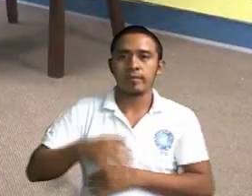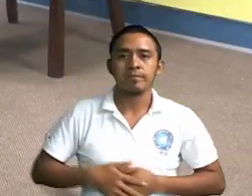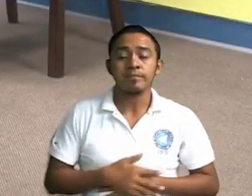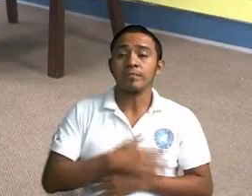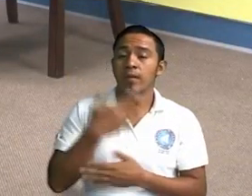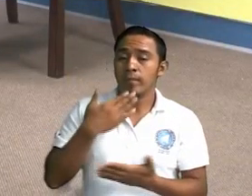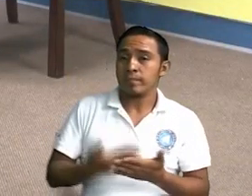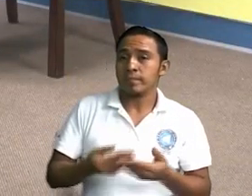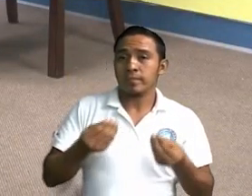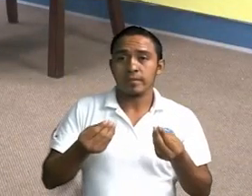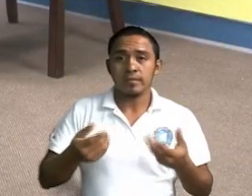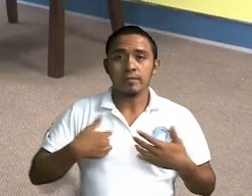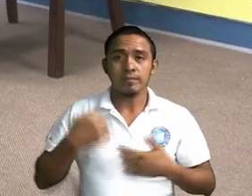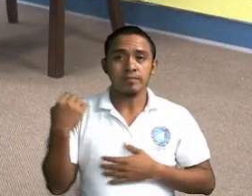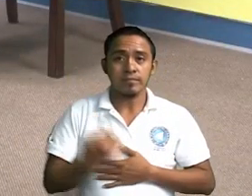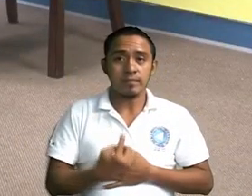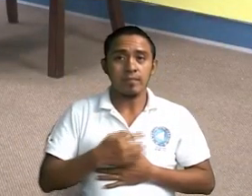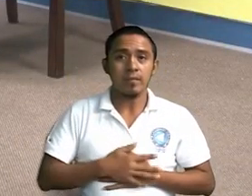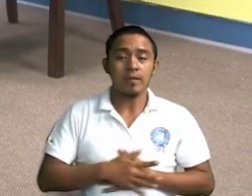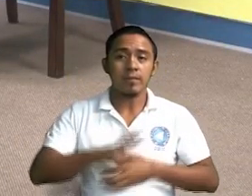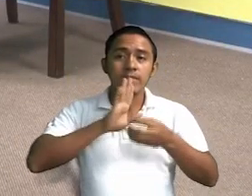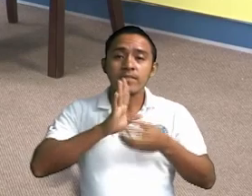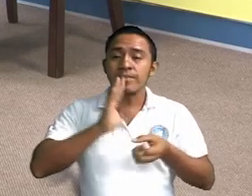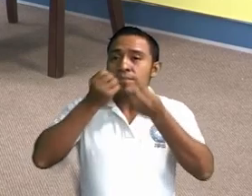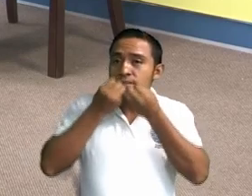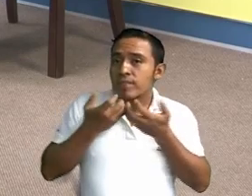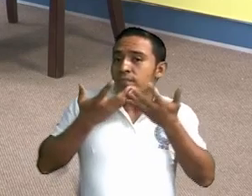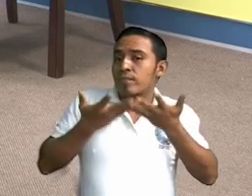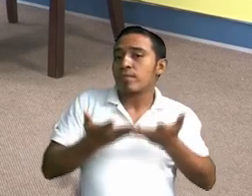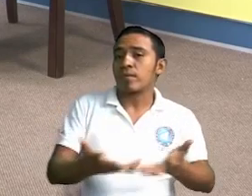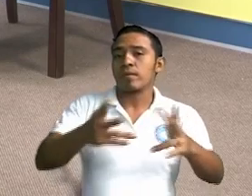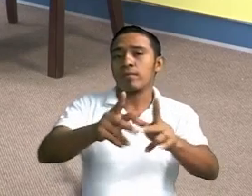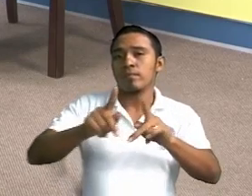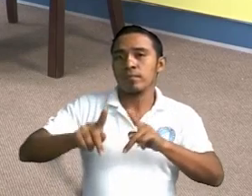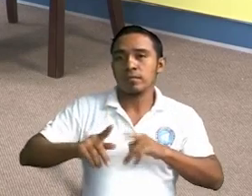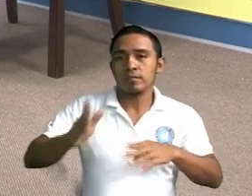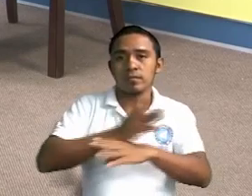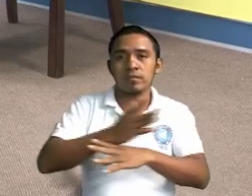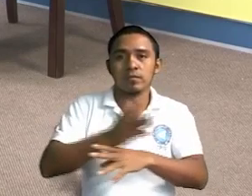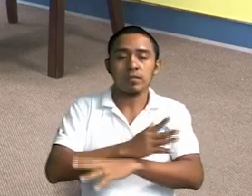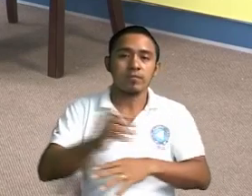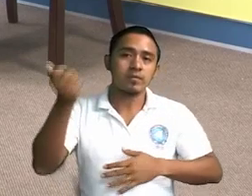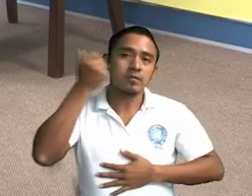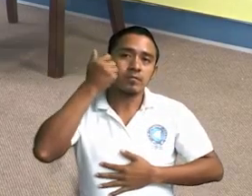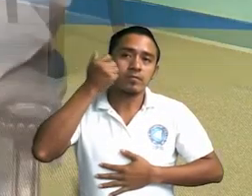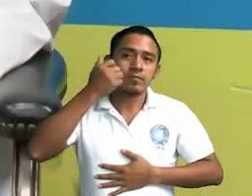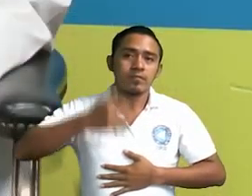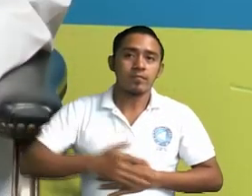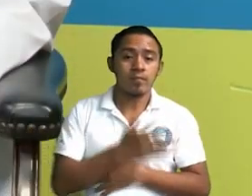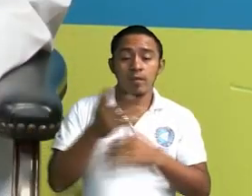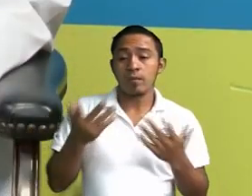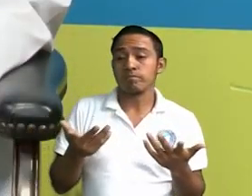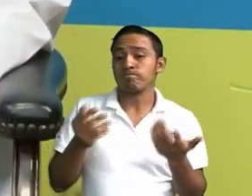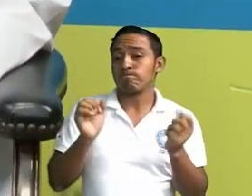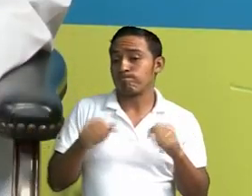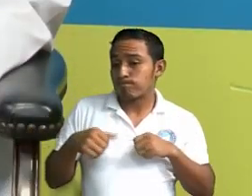y por estar aquí tratando de informar a la población verdad acerca de las diferentes patologías que pueden